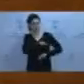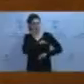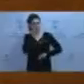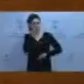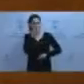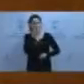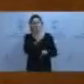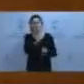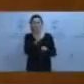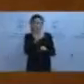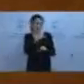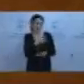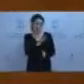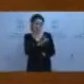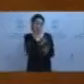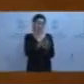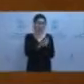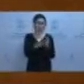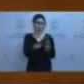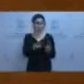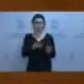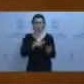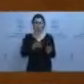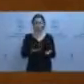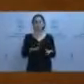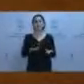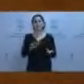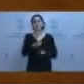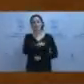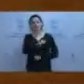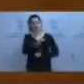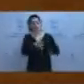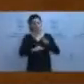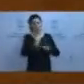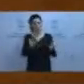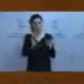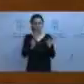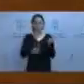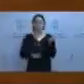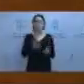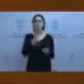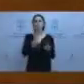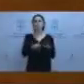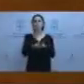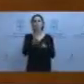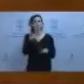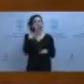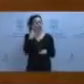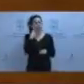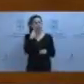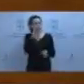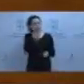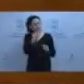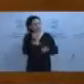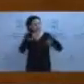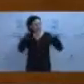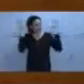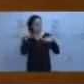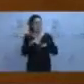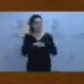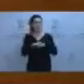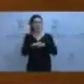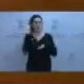me va a decir a continuación, espero que lo haga. Bueno, o a lo mejor es que no me enteré de lo que usted me quiso contestar, que también puede ser un